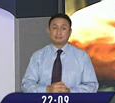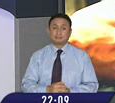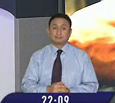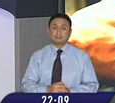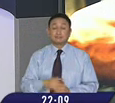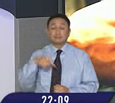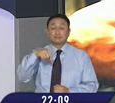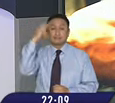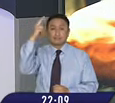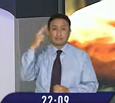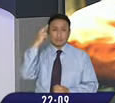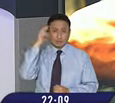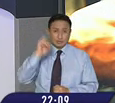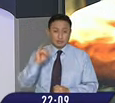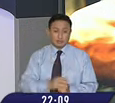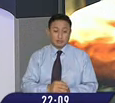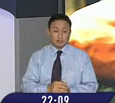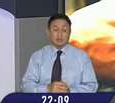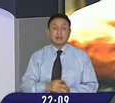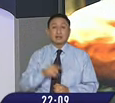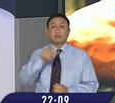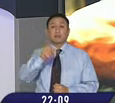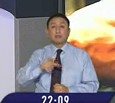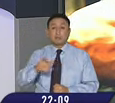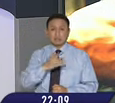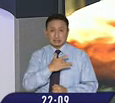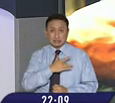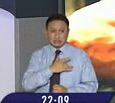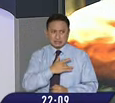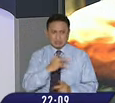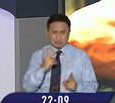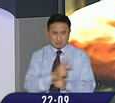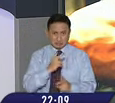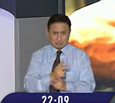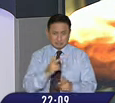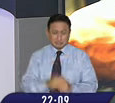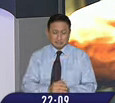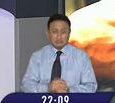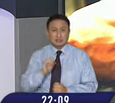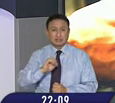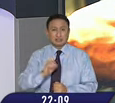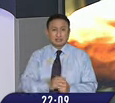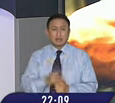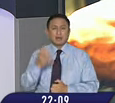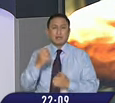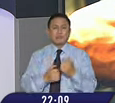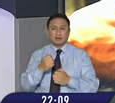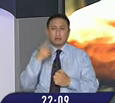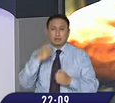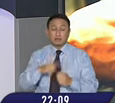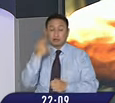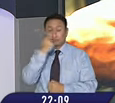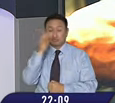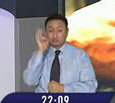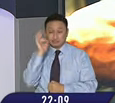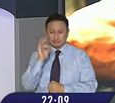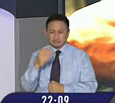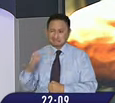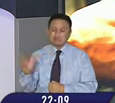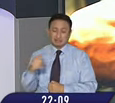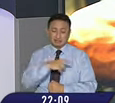Estas razones han colocado a la percepción de inseguridad de los ciudadanos, incluso sobre problemáticas como el narcotráfico y